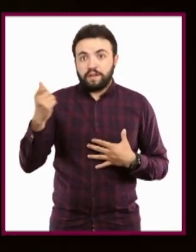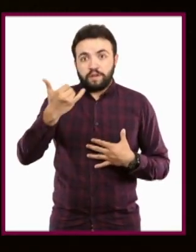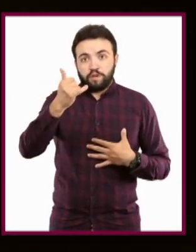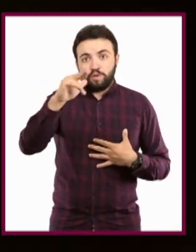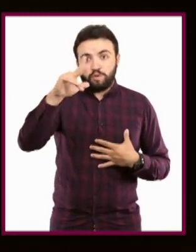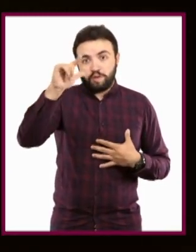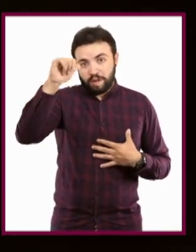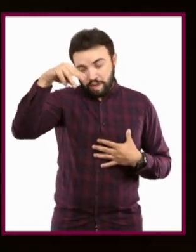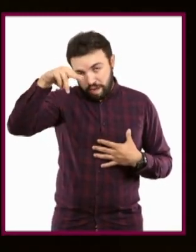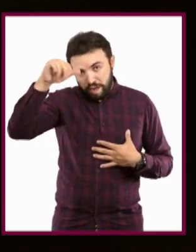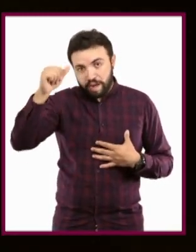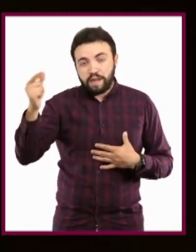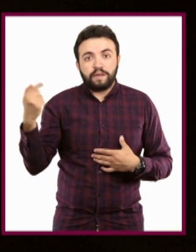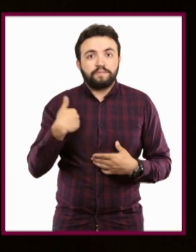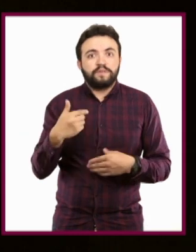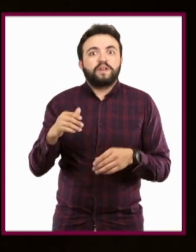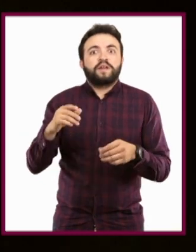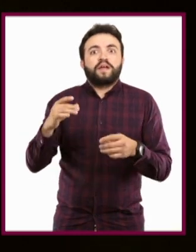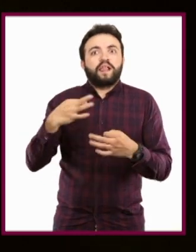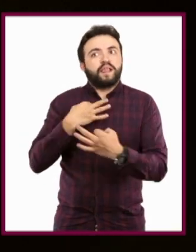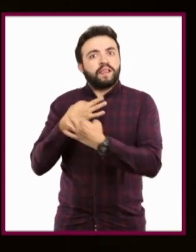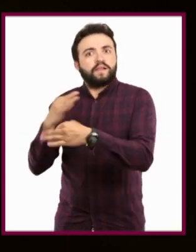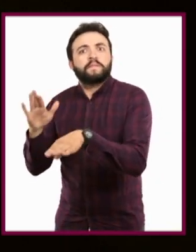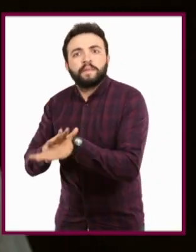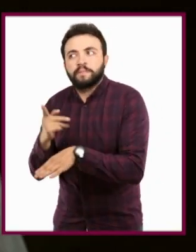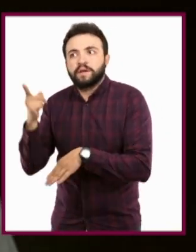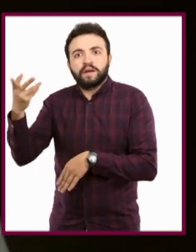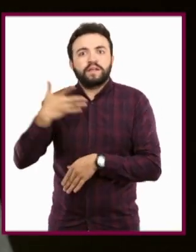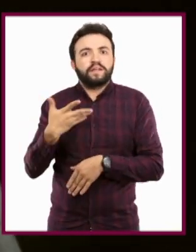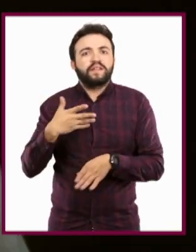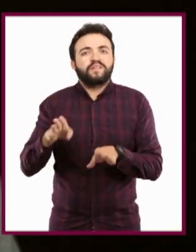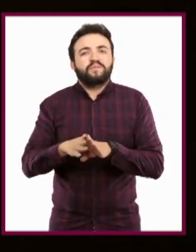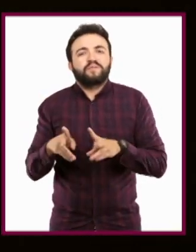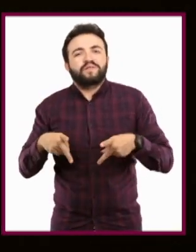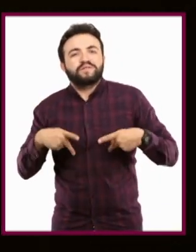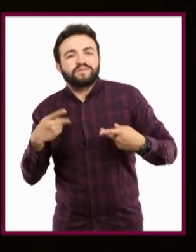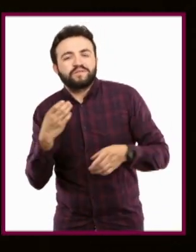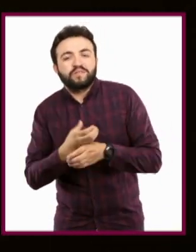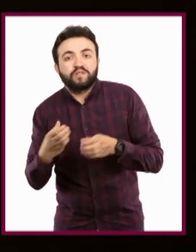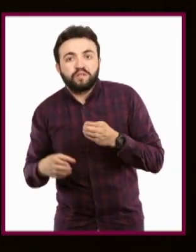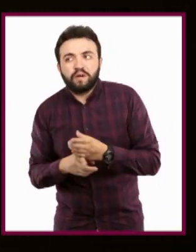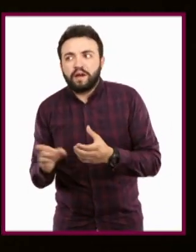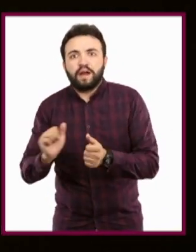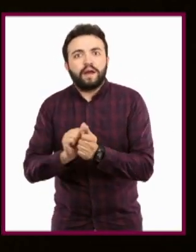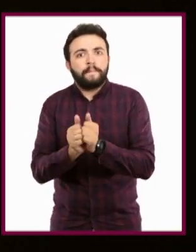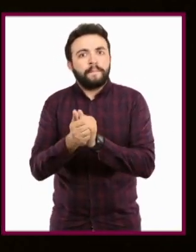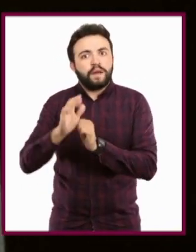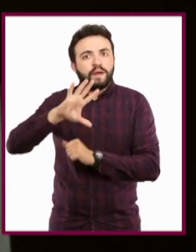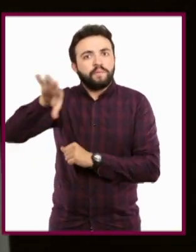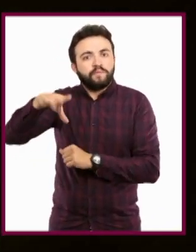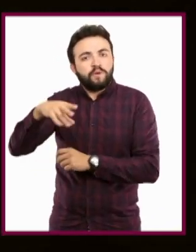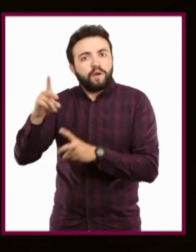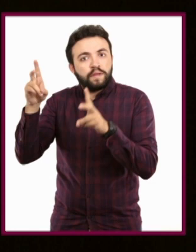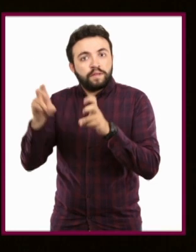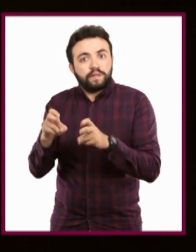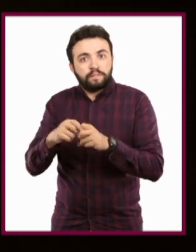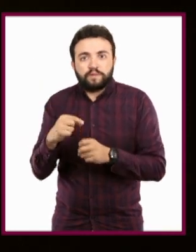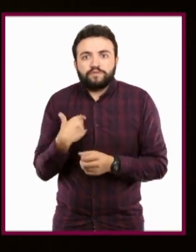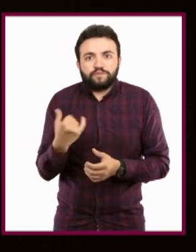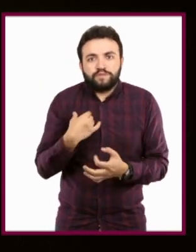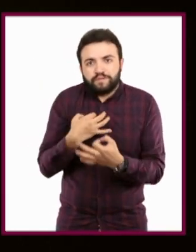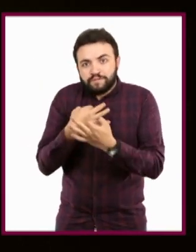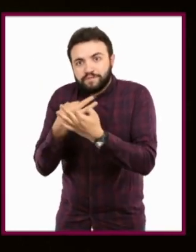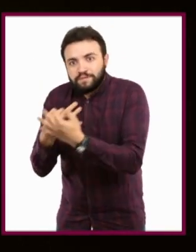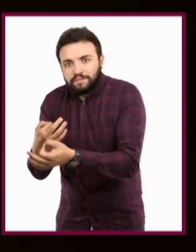que seguramente se trataba de una crisis existencial, pero ella me contestó, no, en esta ocasión temo decirte que estás equivocado. Te